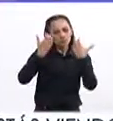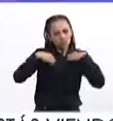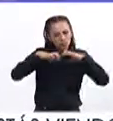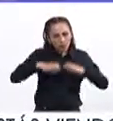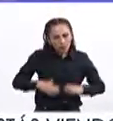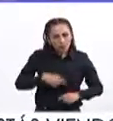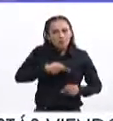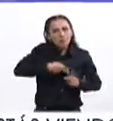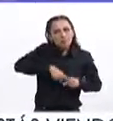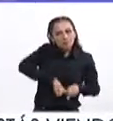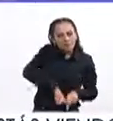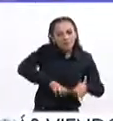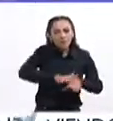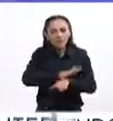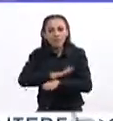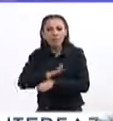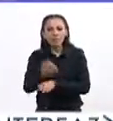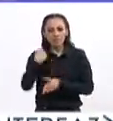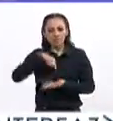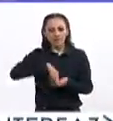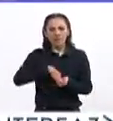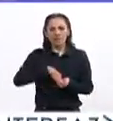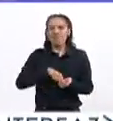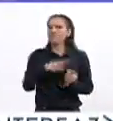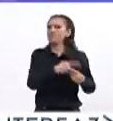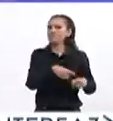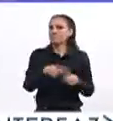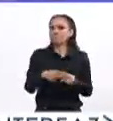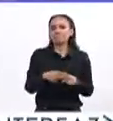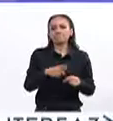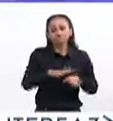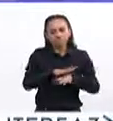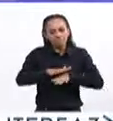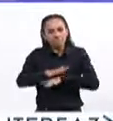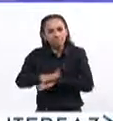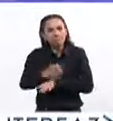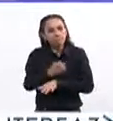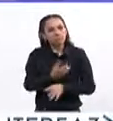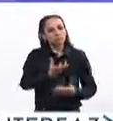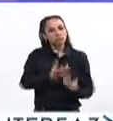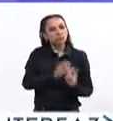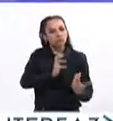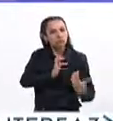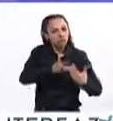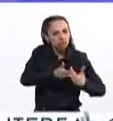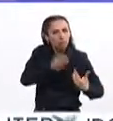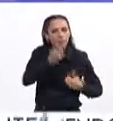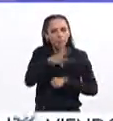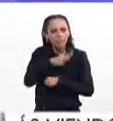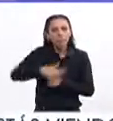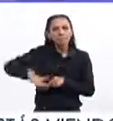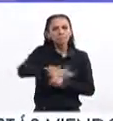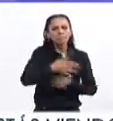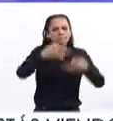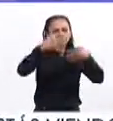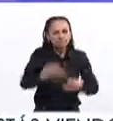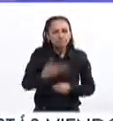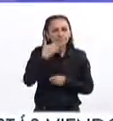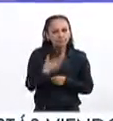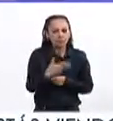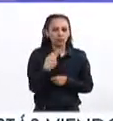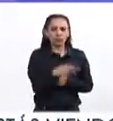¿no? Biológico, y entonces es ahí donde se tiene que conjuntar para poderle brindar un ambiente apto para que desarrolle la mayoría